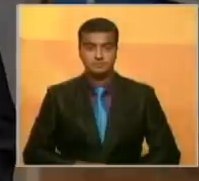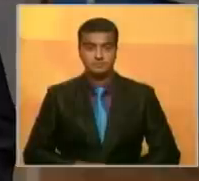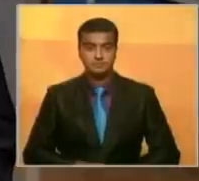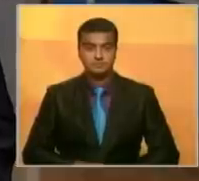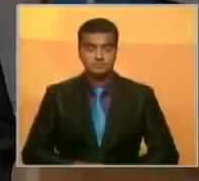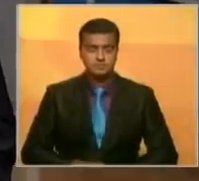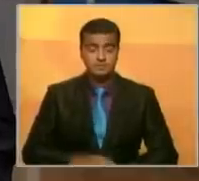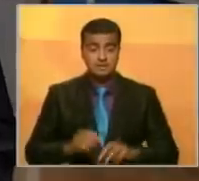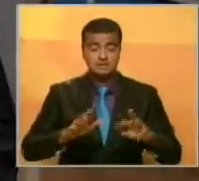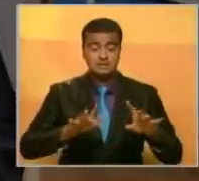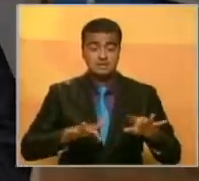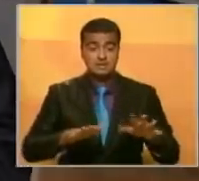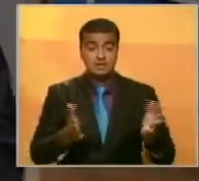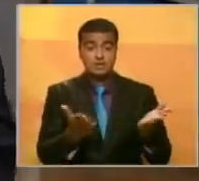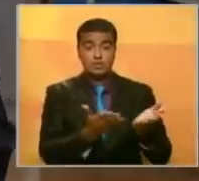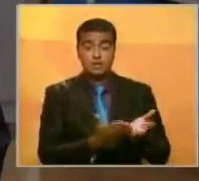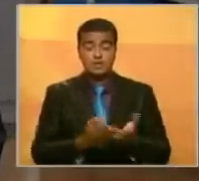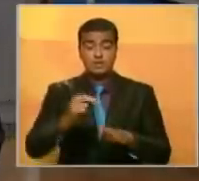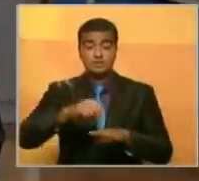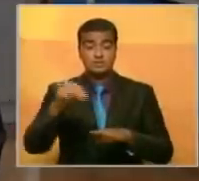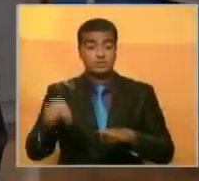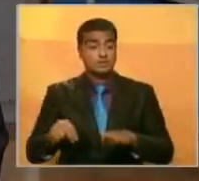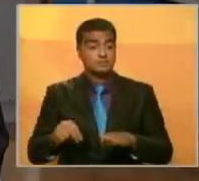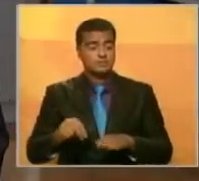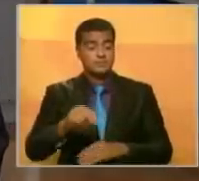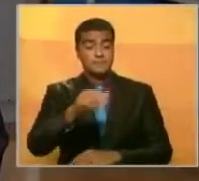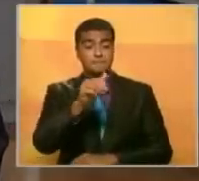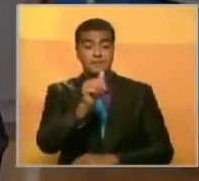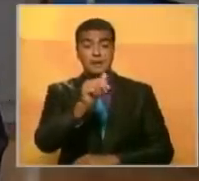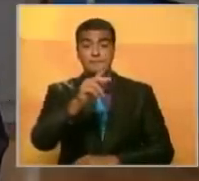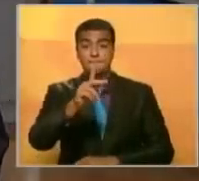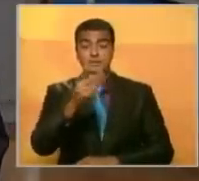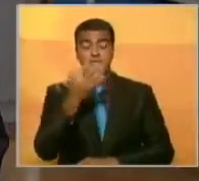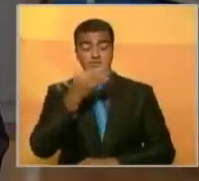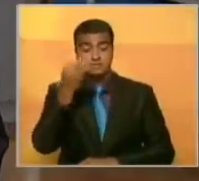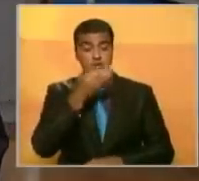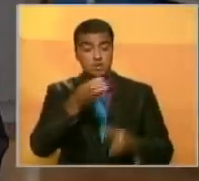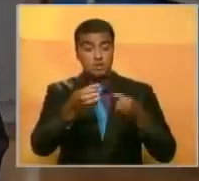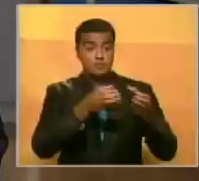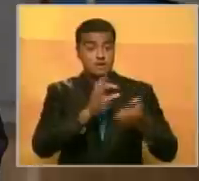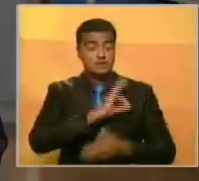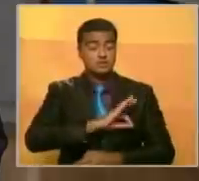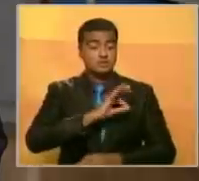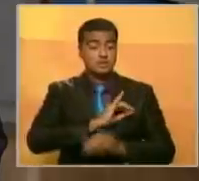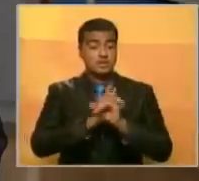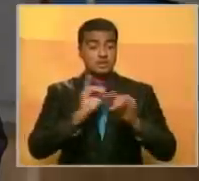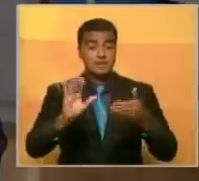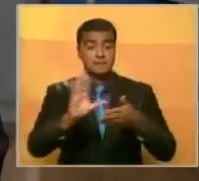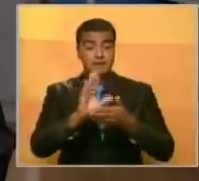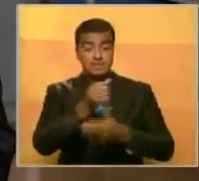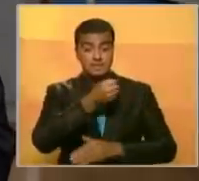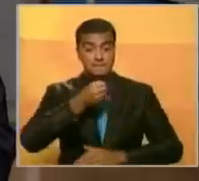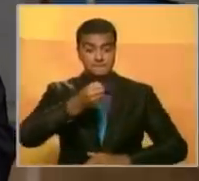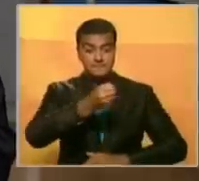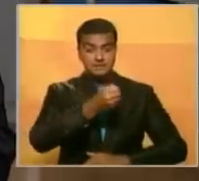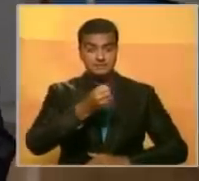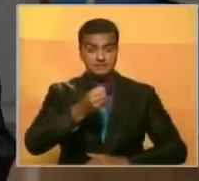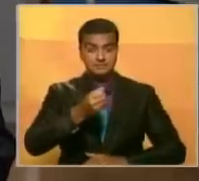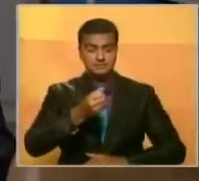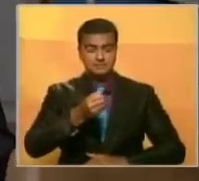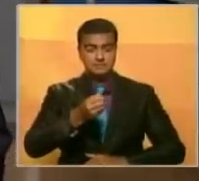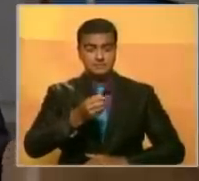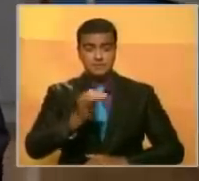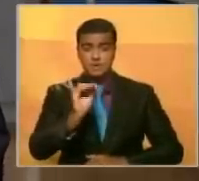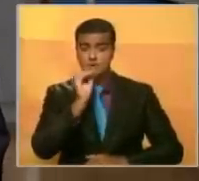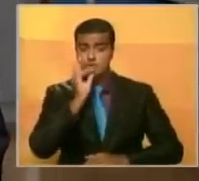El secretario general del Colegio Nacional de Periodistas en Carabobo, Ángel Peroz, aseguró que el comunicado de la Sociedad Interamericana de Prensa en torno al caso